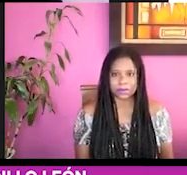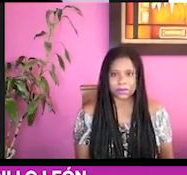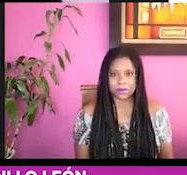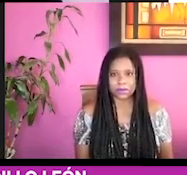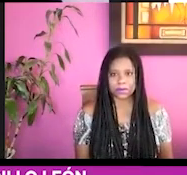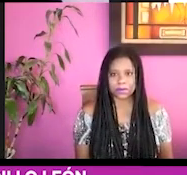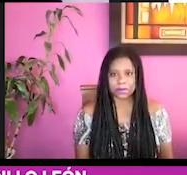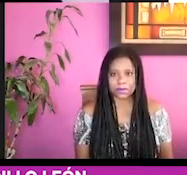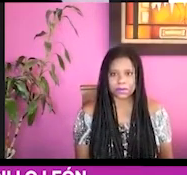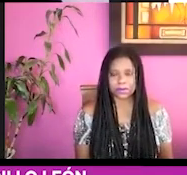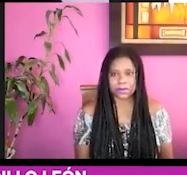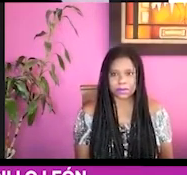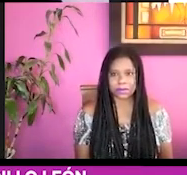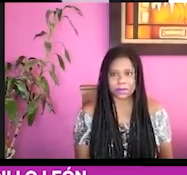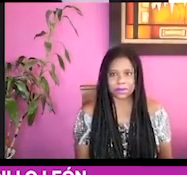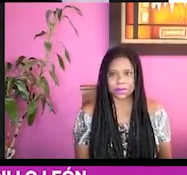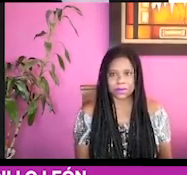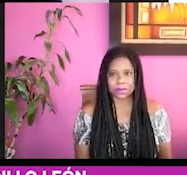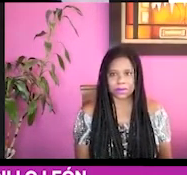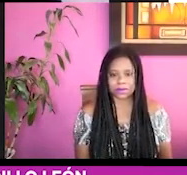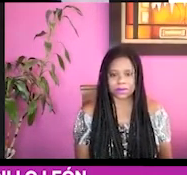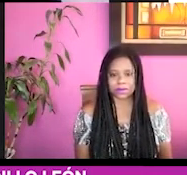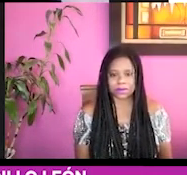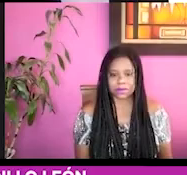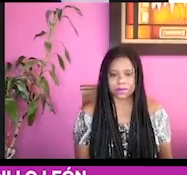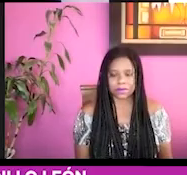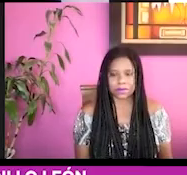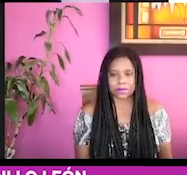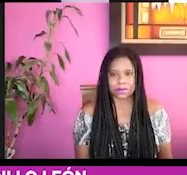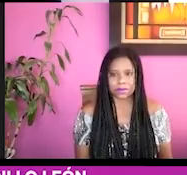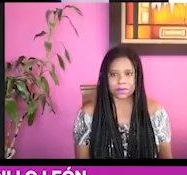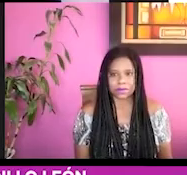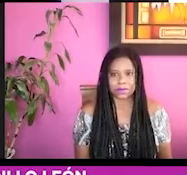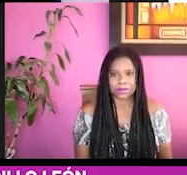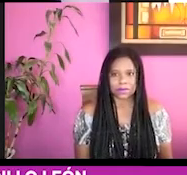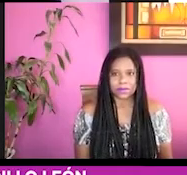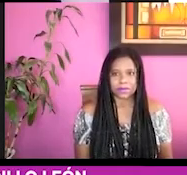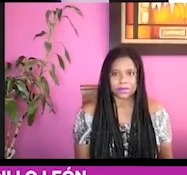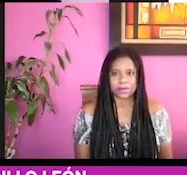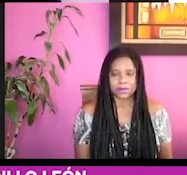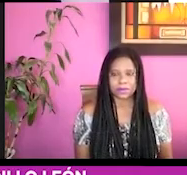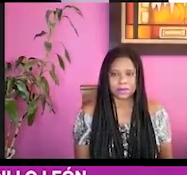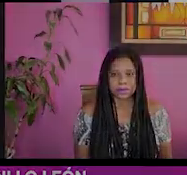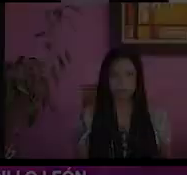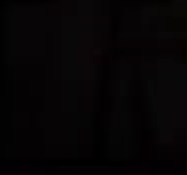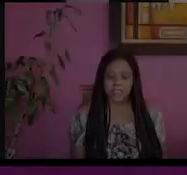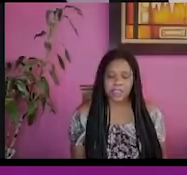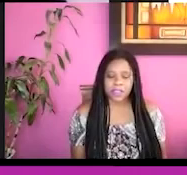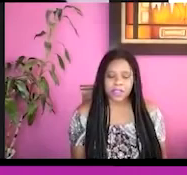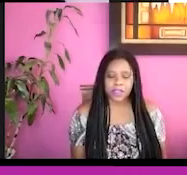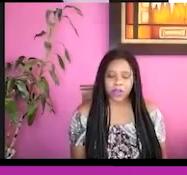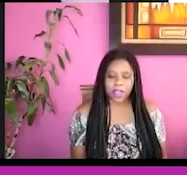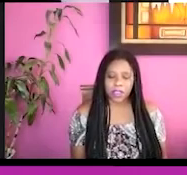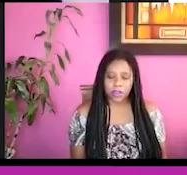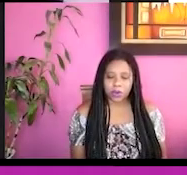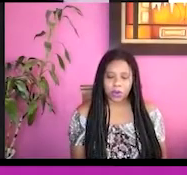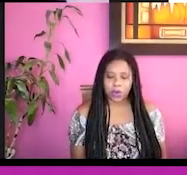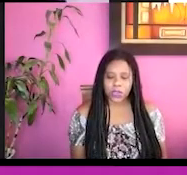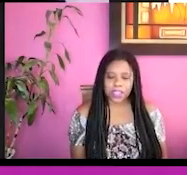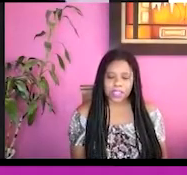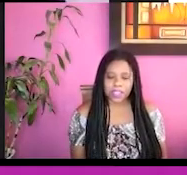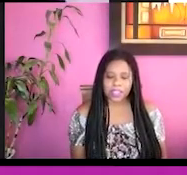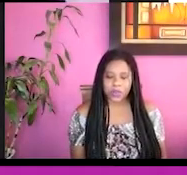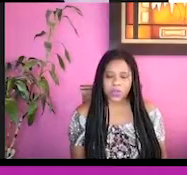de poder paliar varias de estos problemas a partir de las propias soluciones que los maestros plantean. Y señor